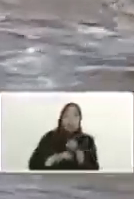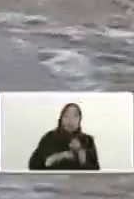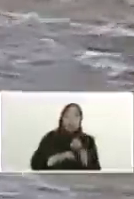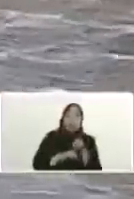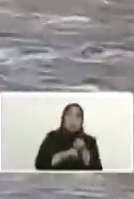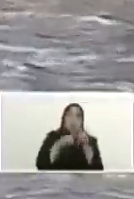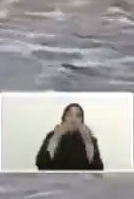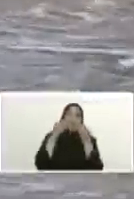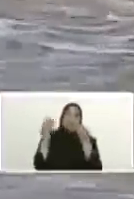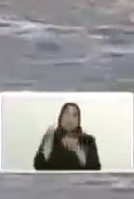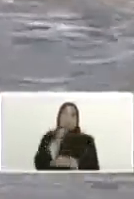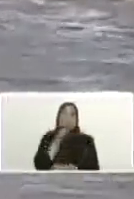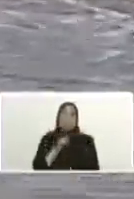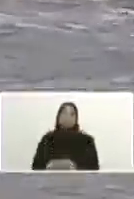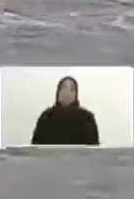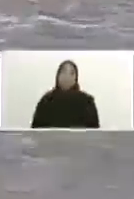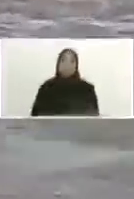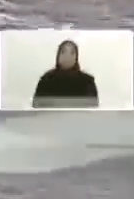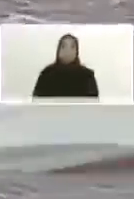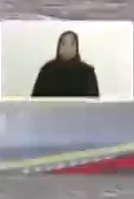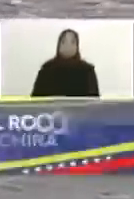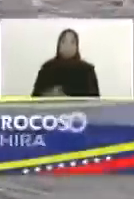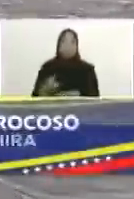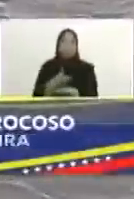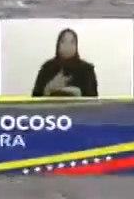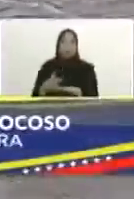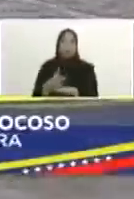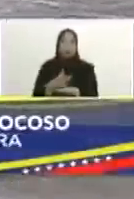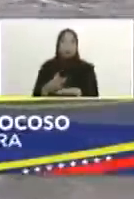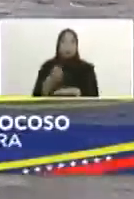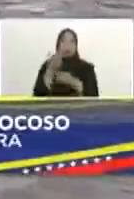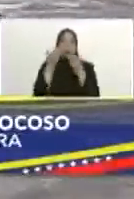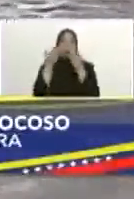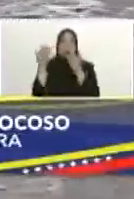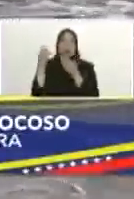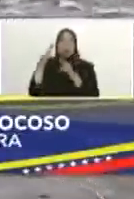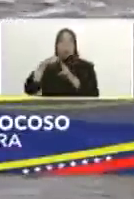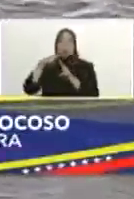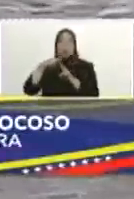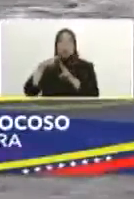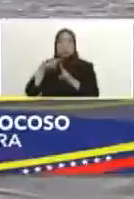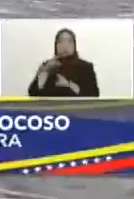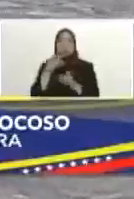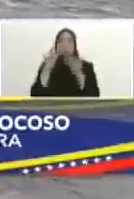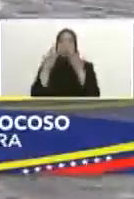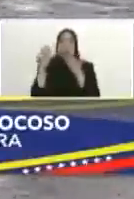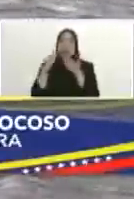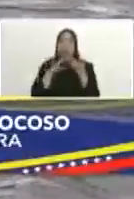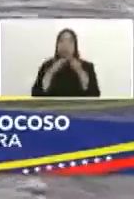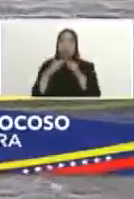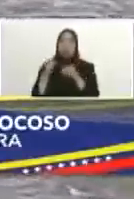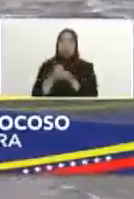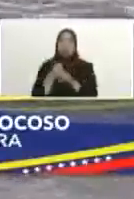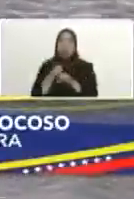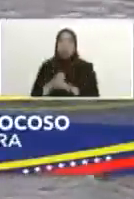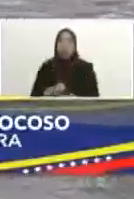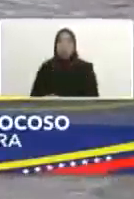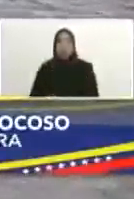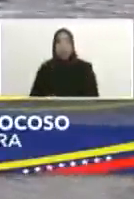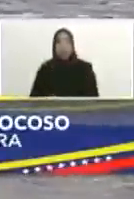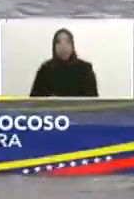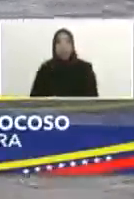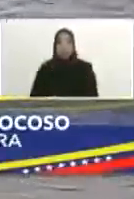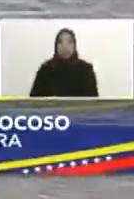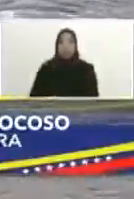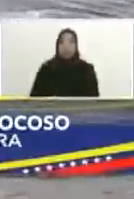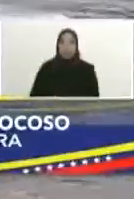alcalde Cifreo Zambrano en conjunto con nuestro gobernador Freddy Bernal se ha hecho trabajo aquí en la comunidad se hizo parte del dragado en